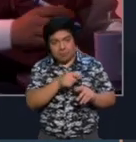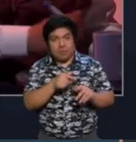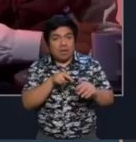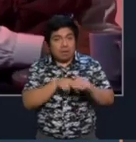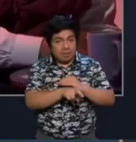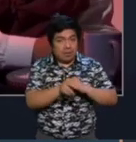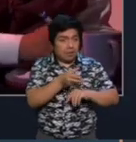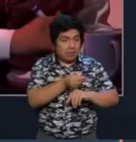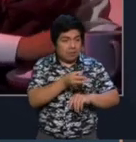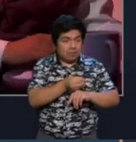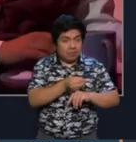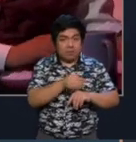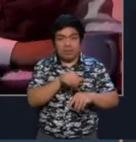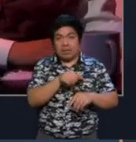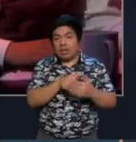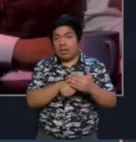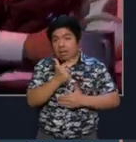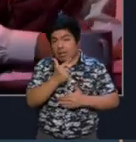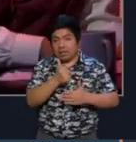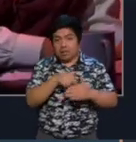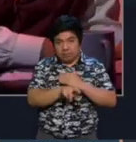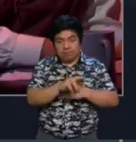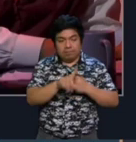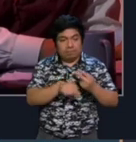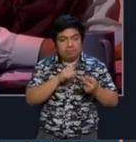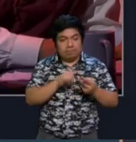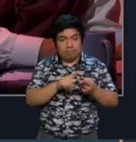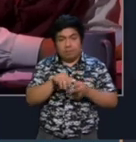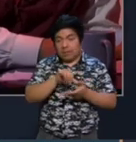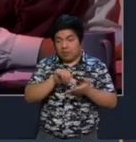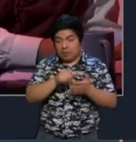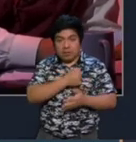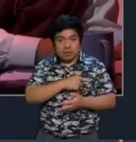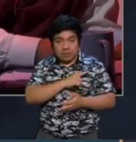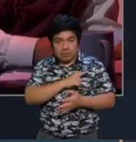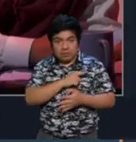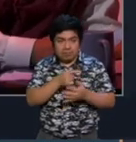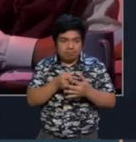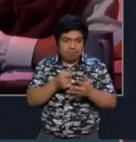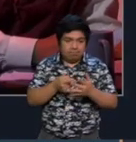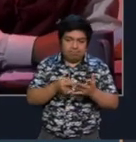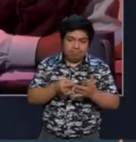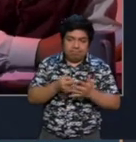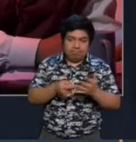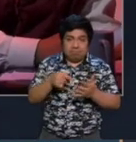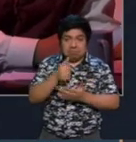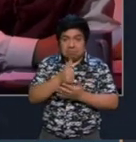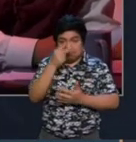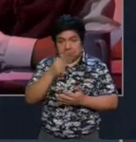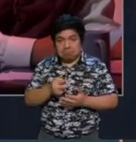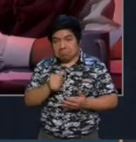al metro, particularmente a la línea 12, que tiene que ver con darle mantenimiento a los centros de salud. Eso en esta ciudad no ha